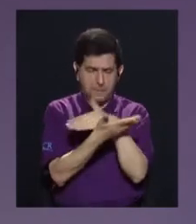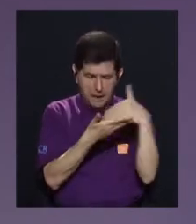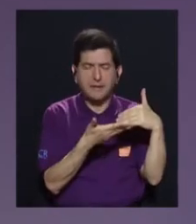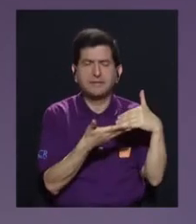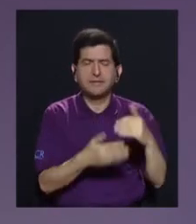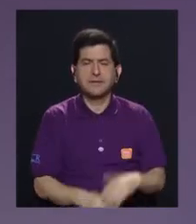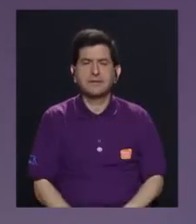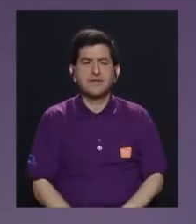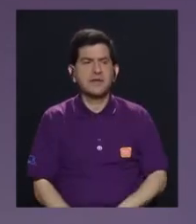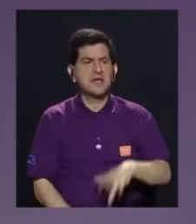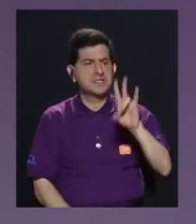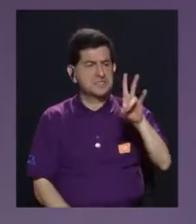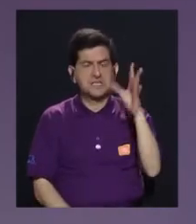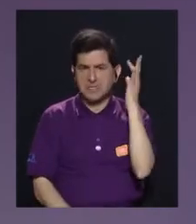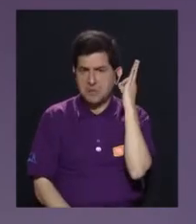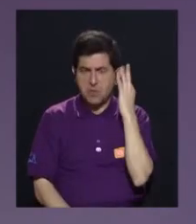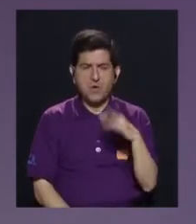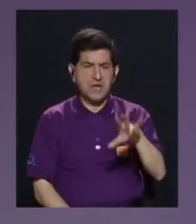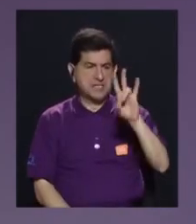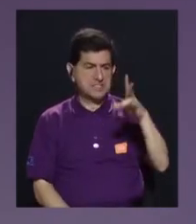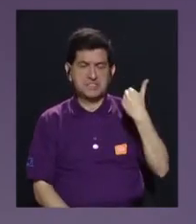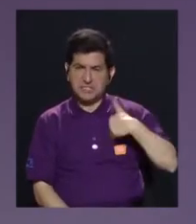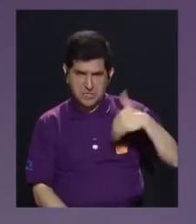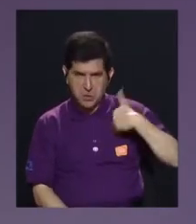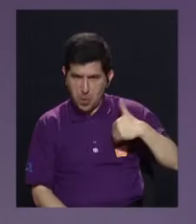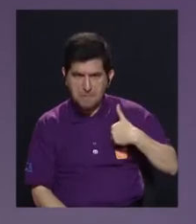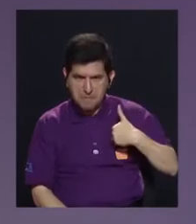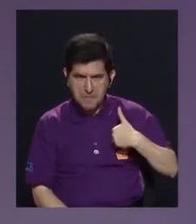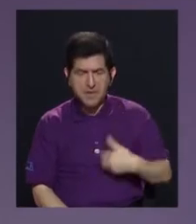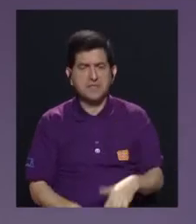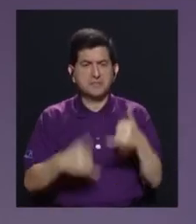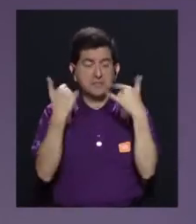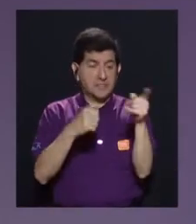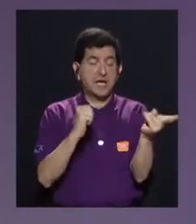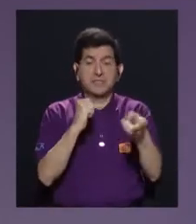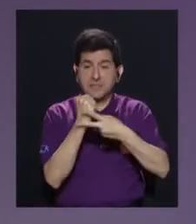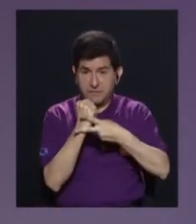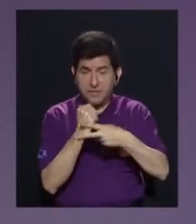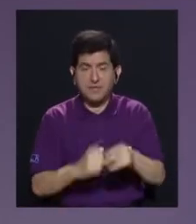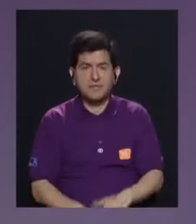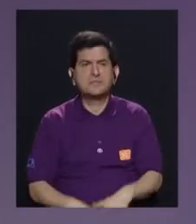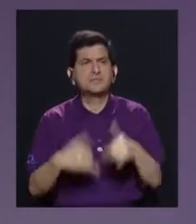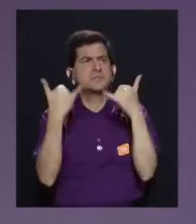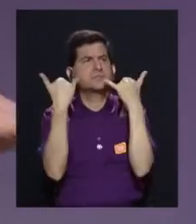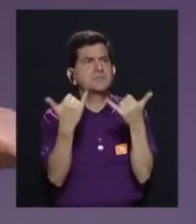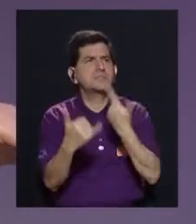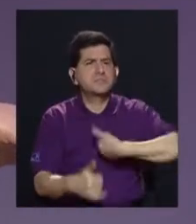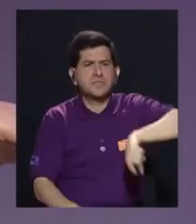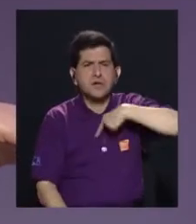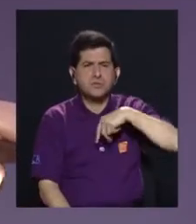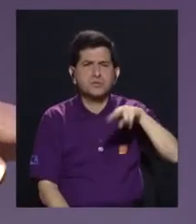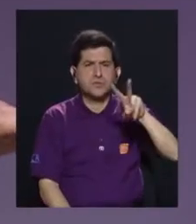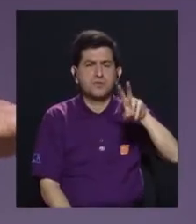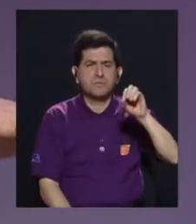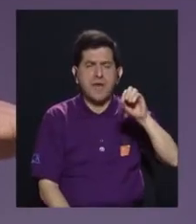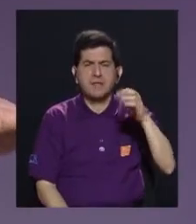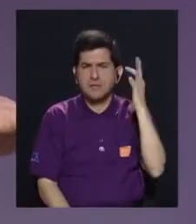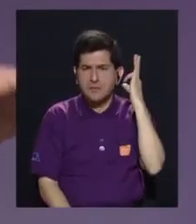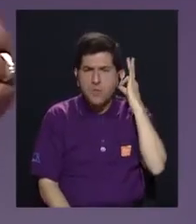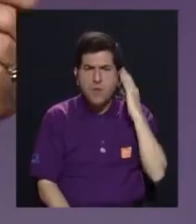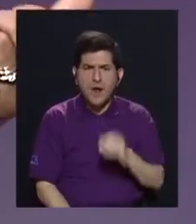éramos siete mujeres y siete hombres ya para esa oportunidad ya fuimos 20 mujeres